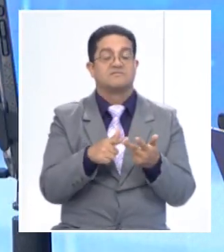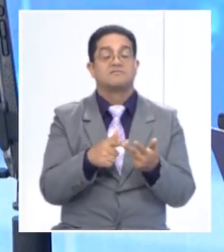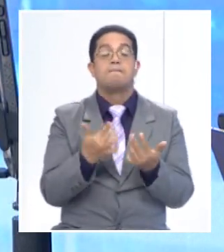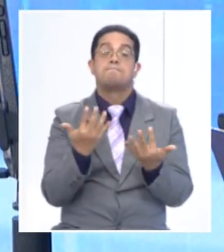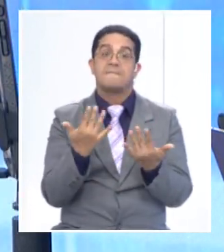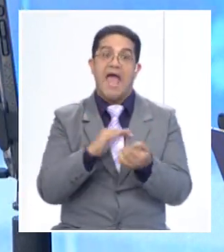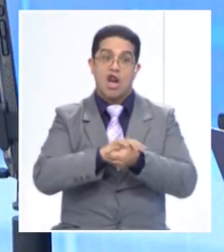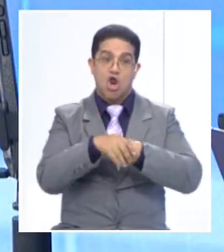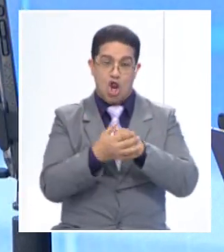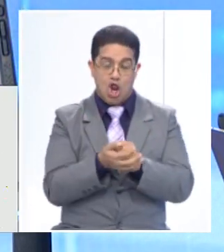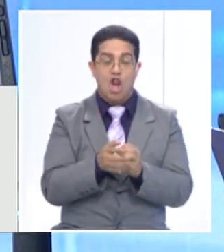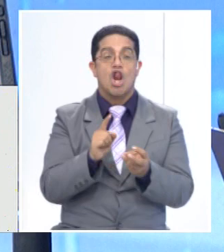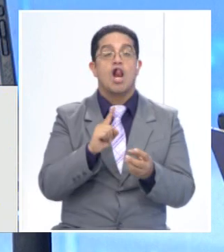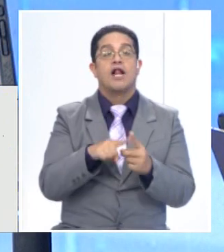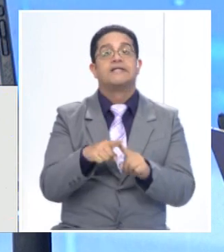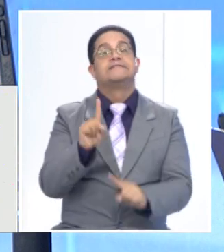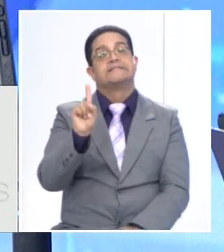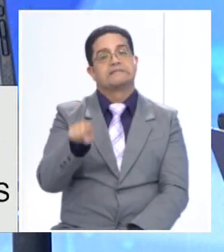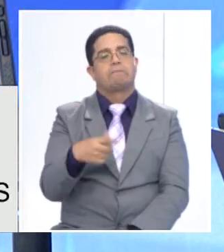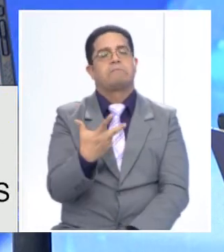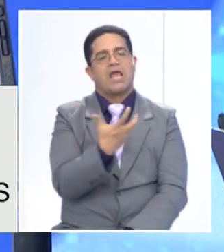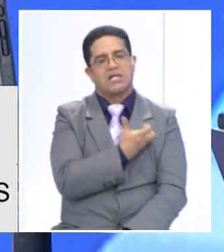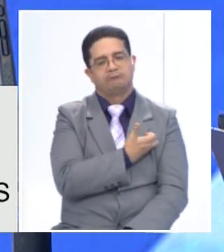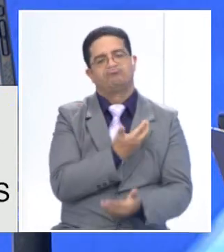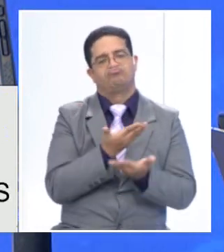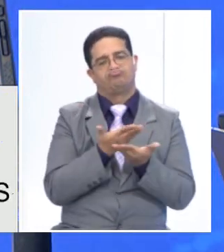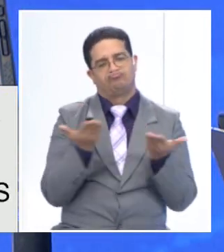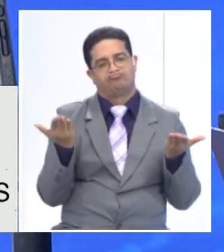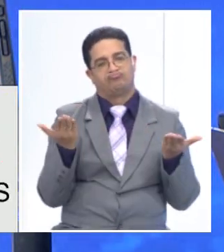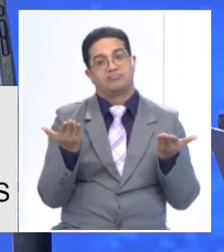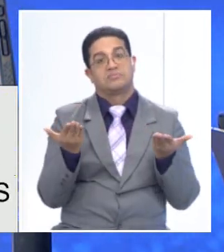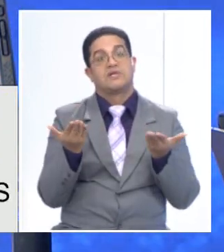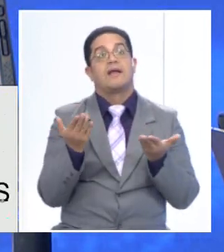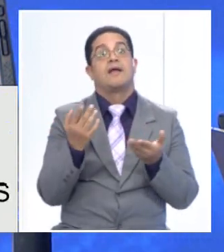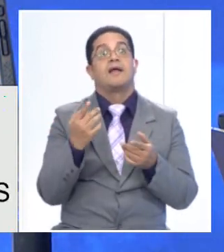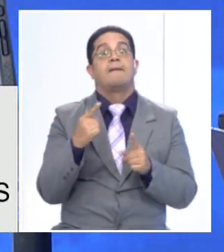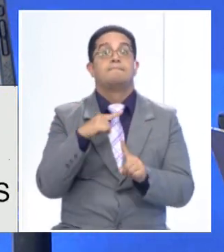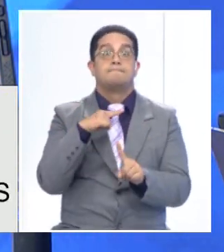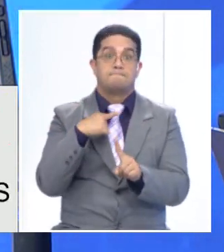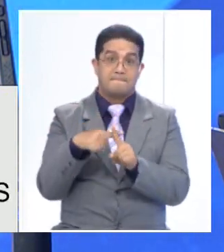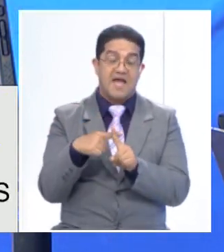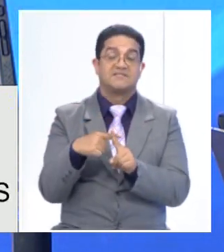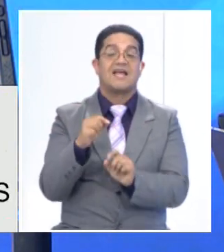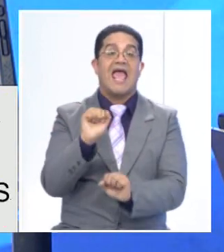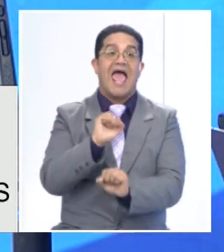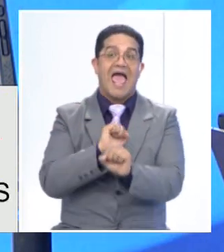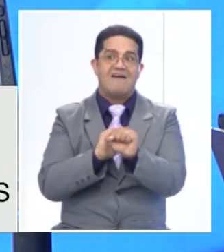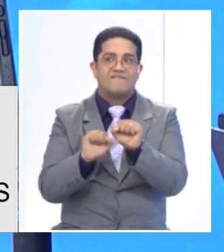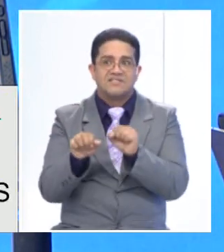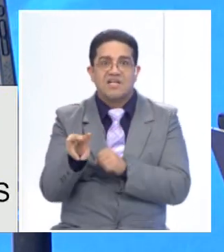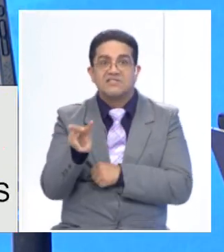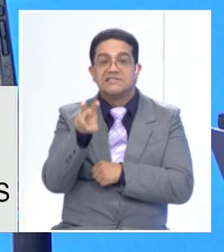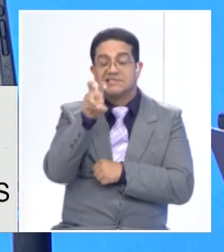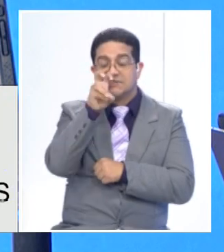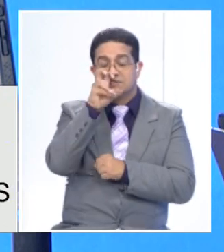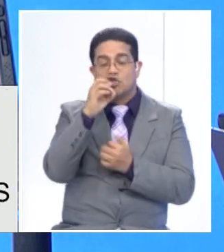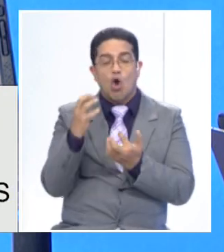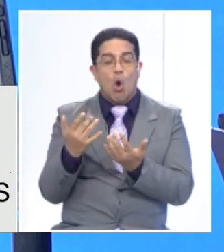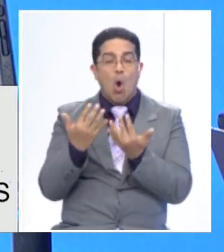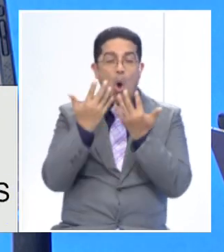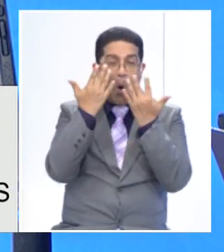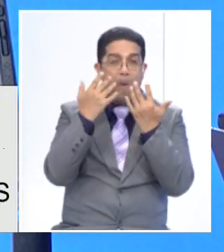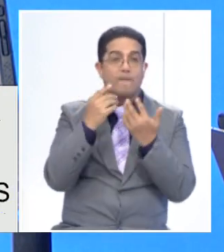manos, inmunizaciones importantes para los pacientes y evitar definitivamente el humo del cigarrillo y por supuesto